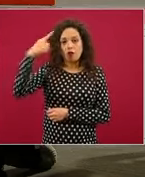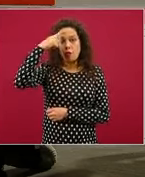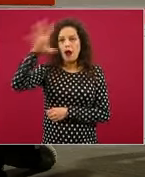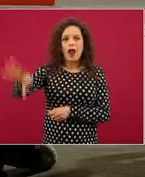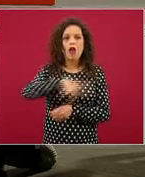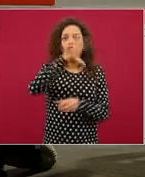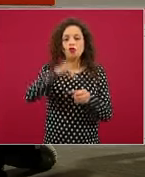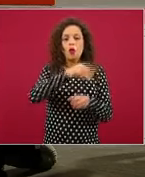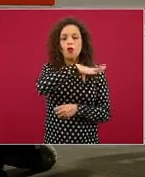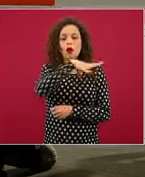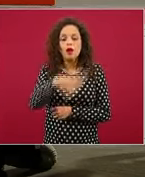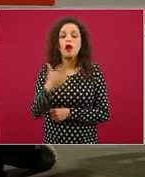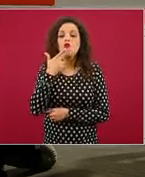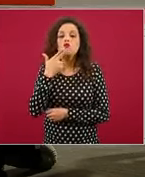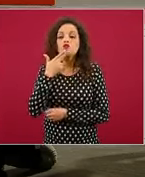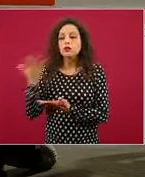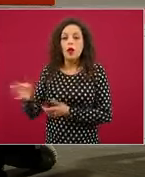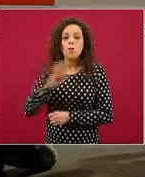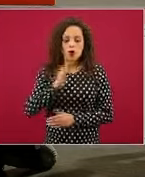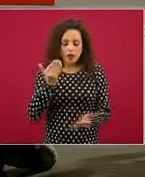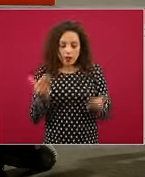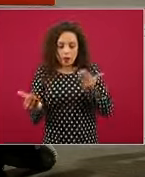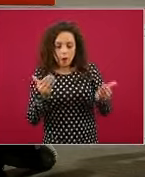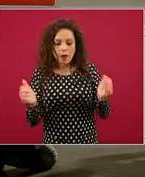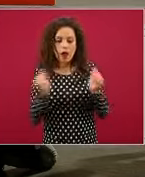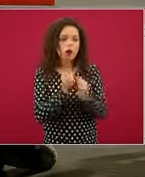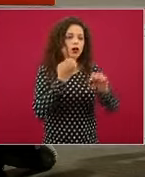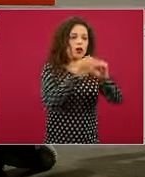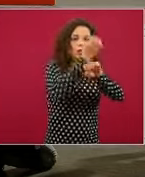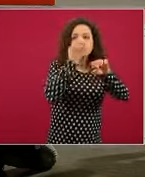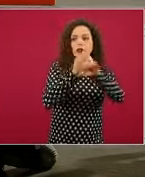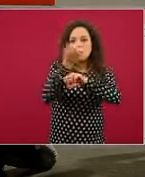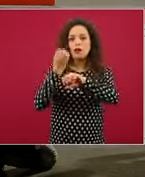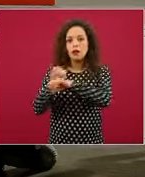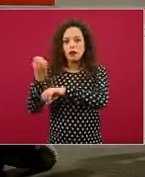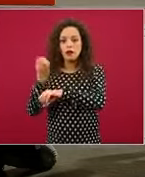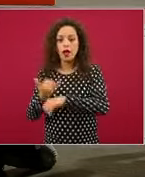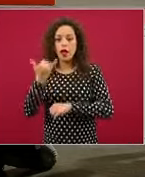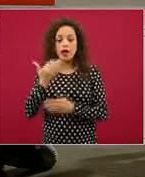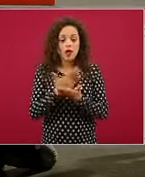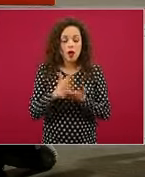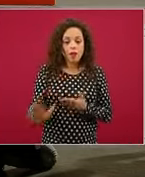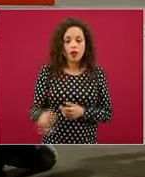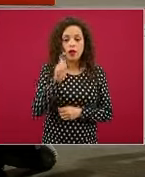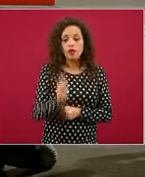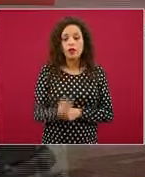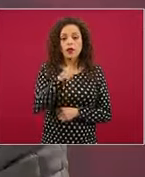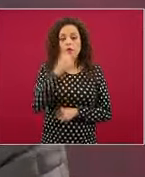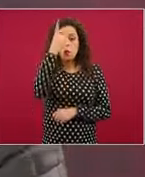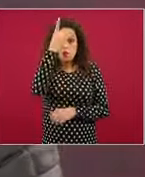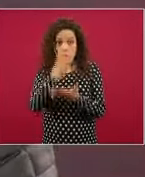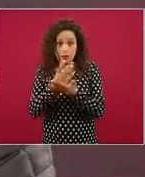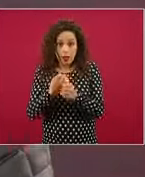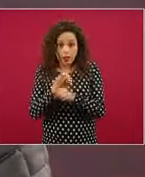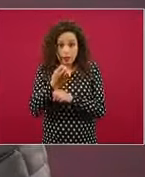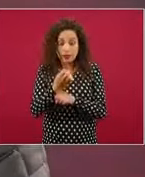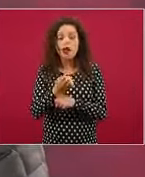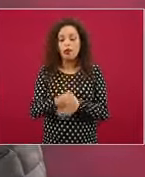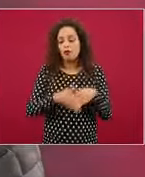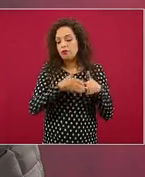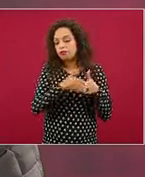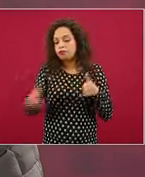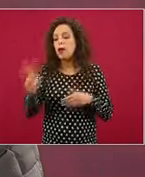que sea comparable entre entidades federativas, pero además al interior de una misma entidad federativa a lo largo del tiempo.